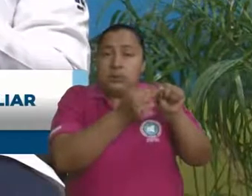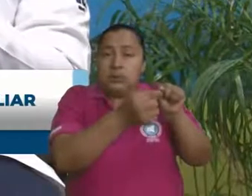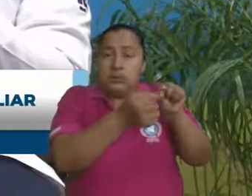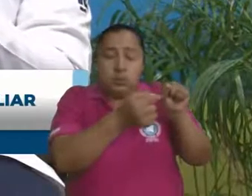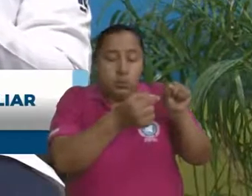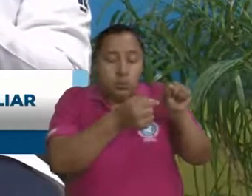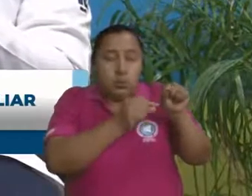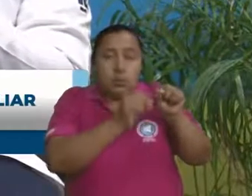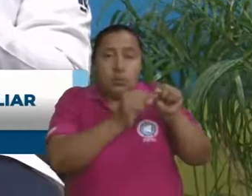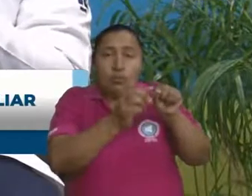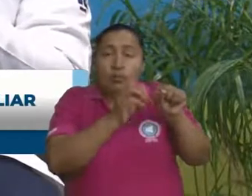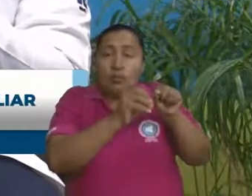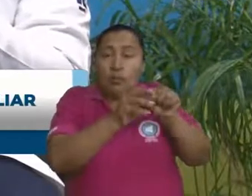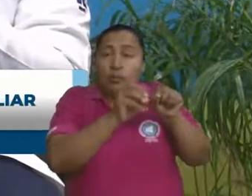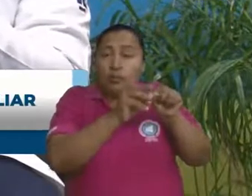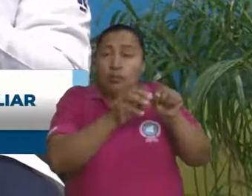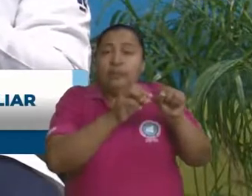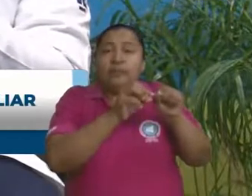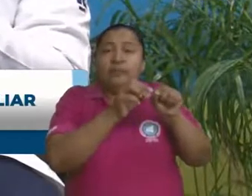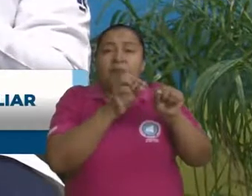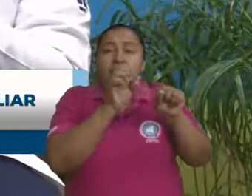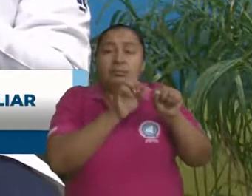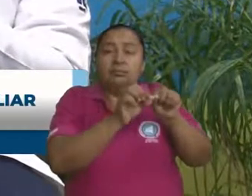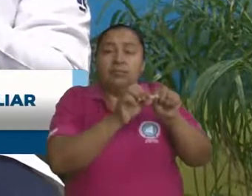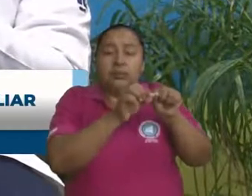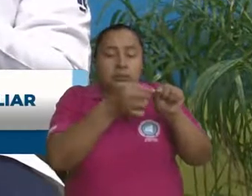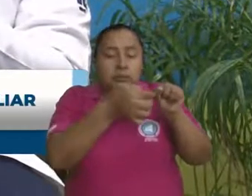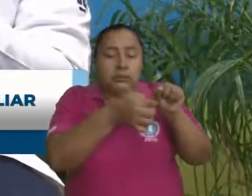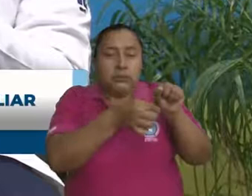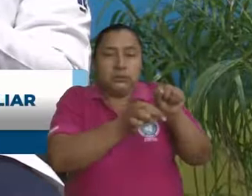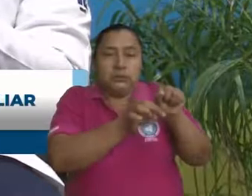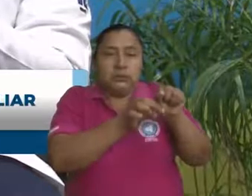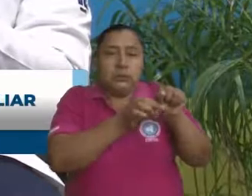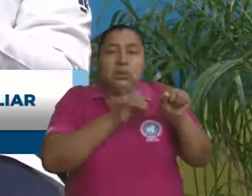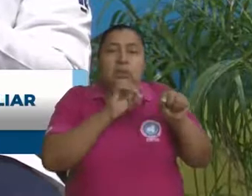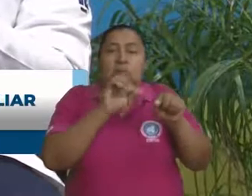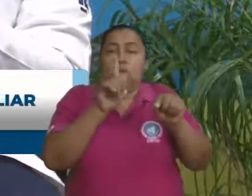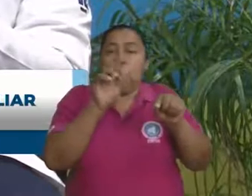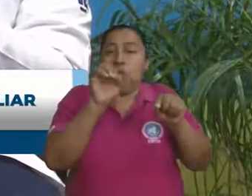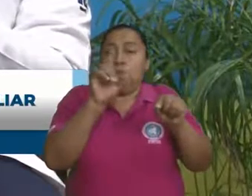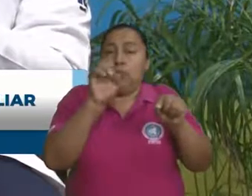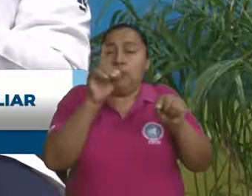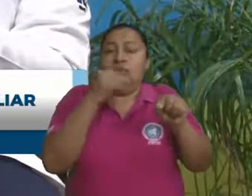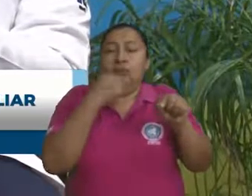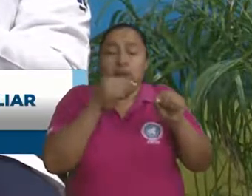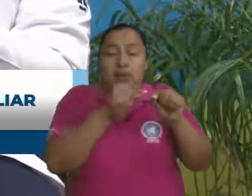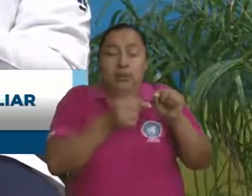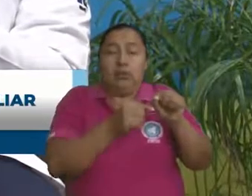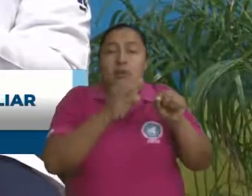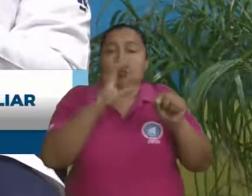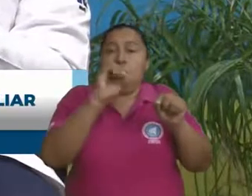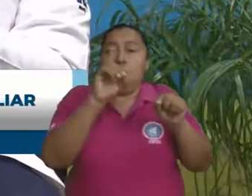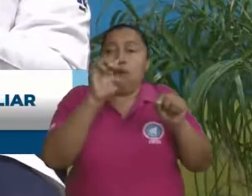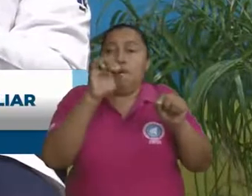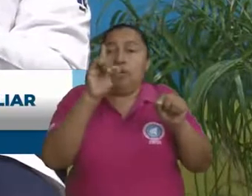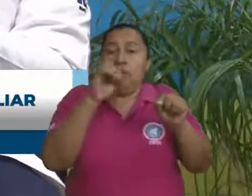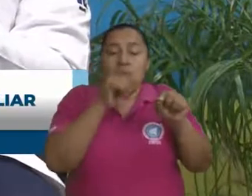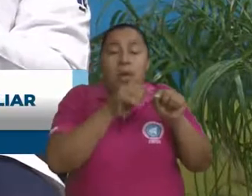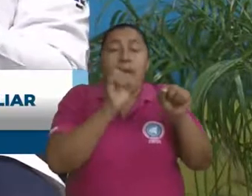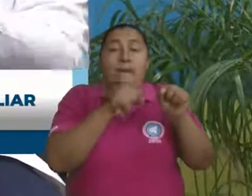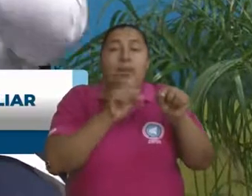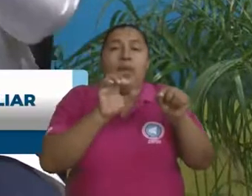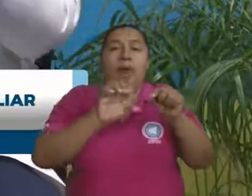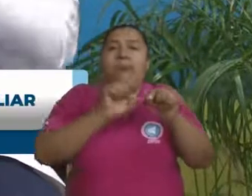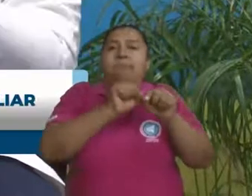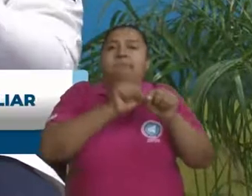la bilis desde la vesícula, y puedan entrar hacia el conducto colédoco. Los cálculos en el colédoco pueden obstruir el